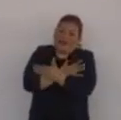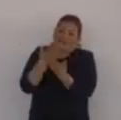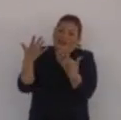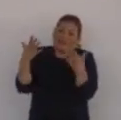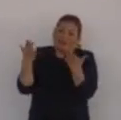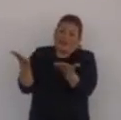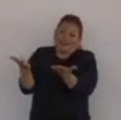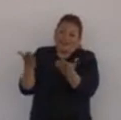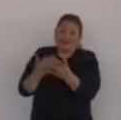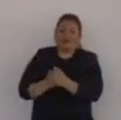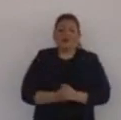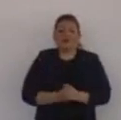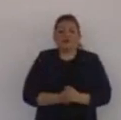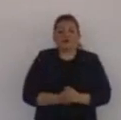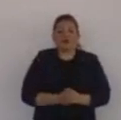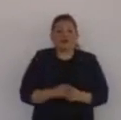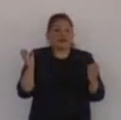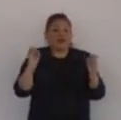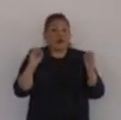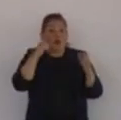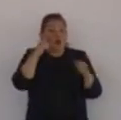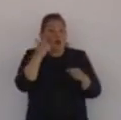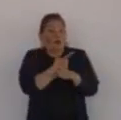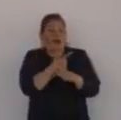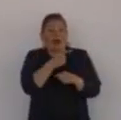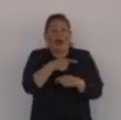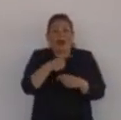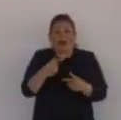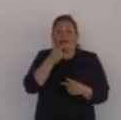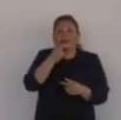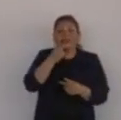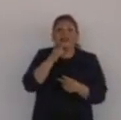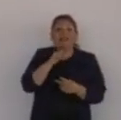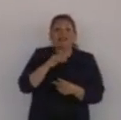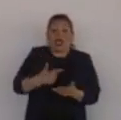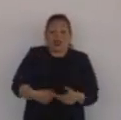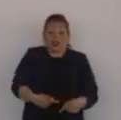aplauso. No lo veía desde que era niña.